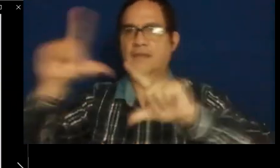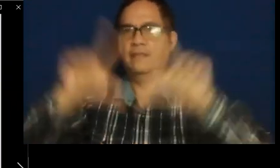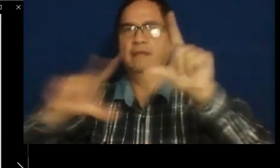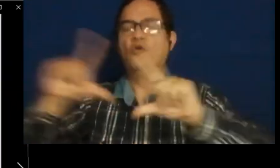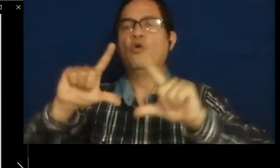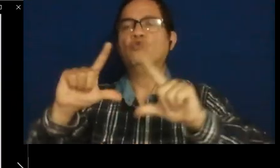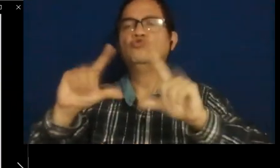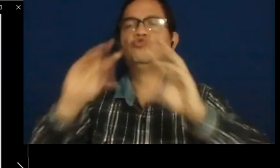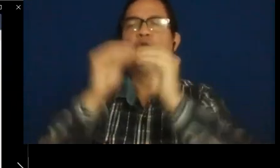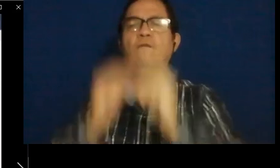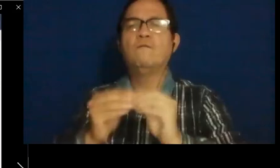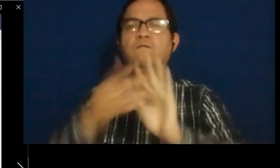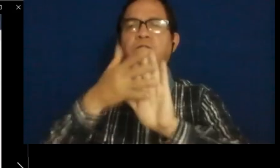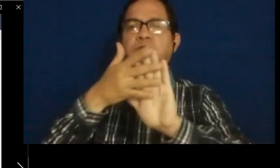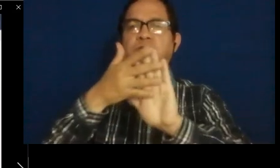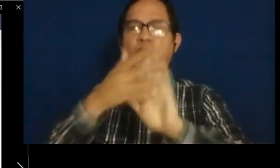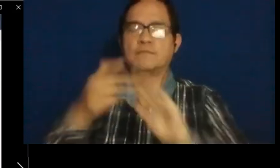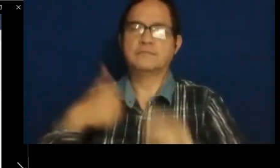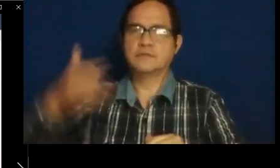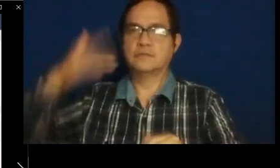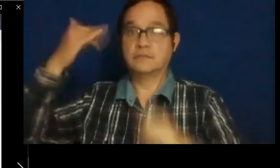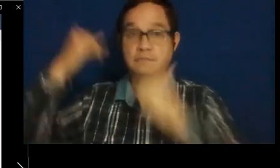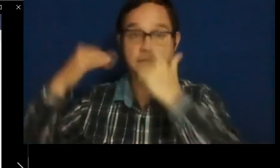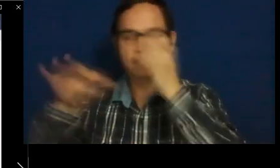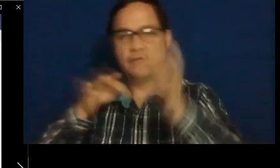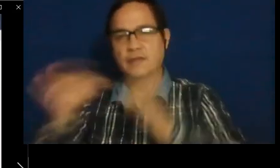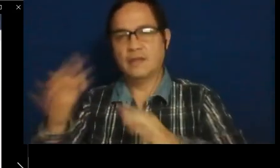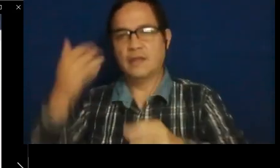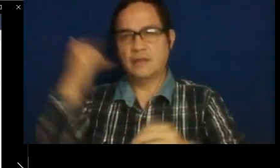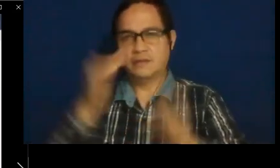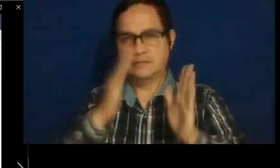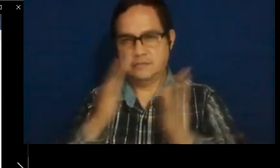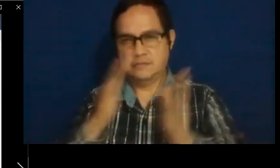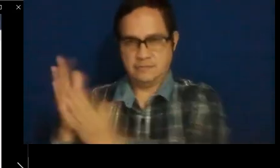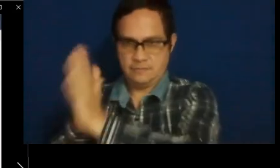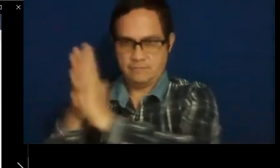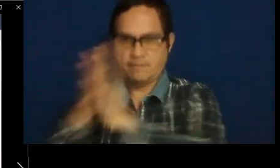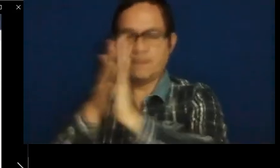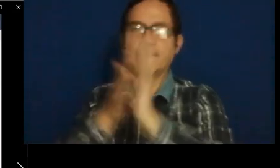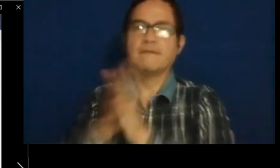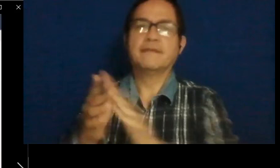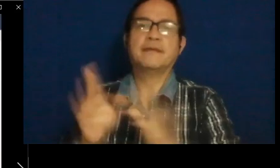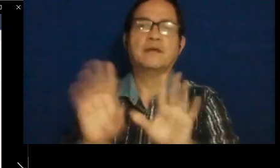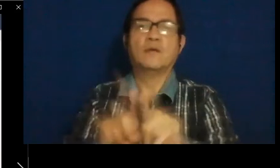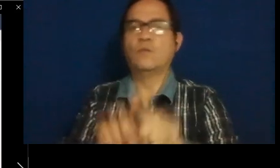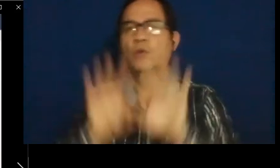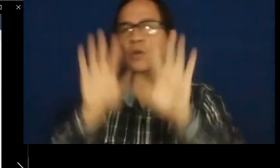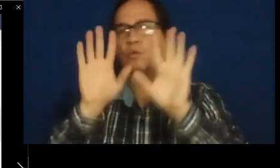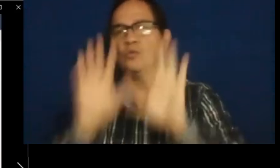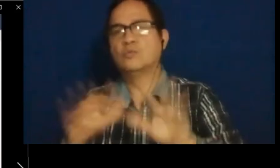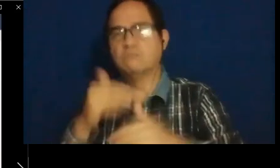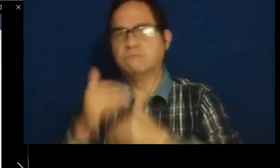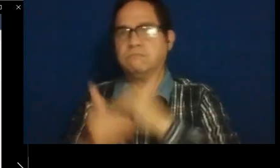Sí, sí, señor. formato que yo estaba revisando con el que entregamos el pasado informe, tiene, digamos, tiene una parte donde